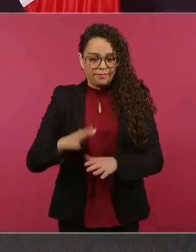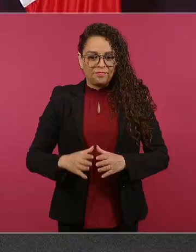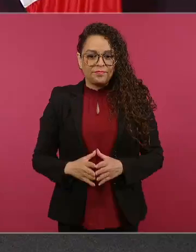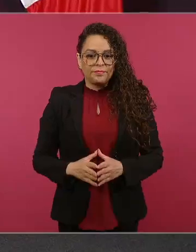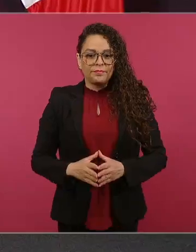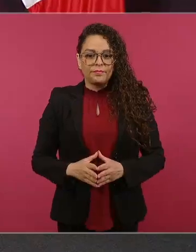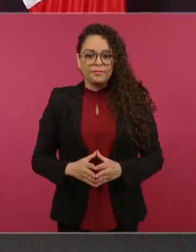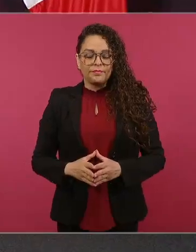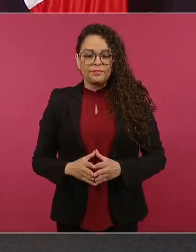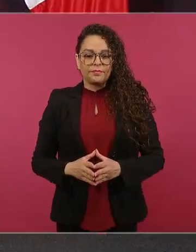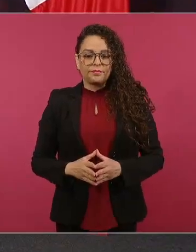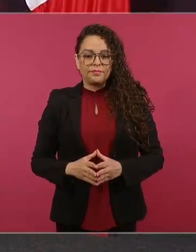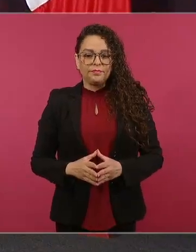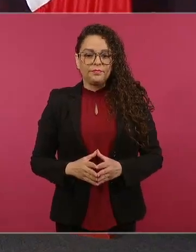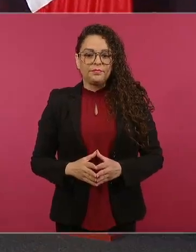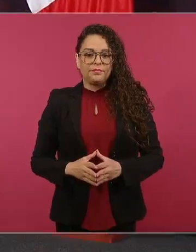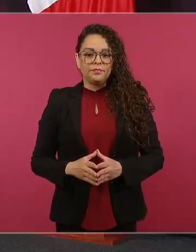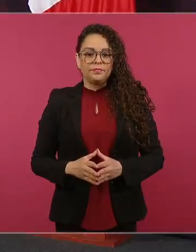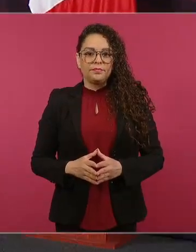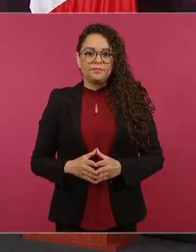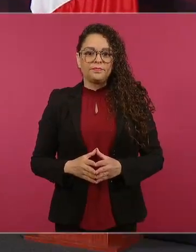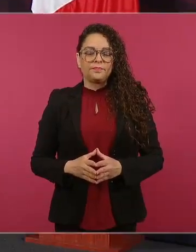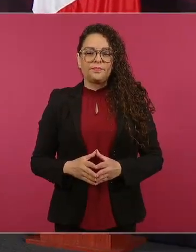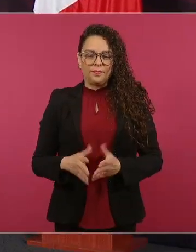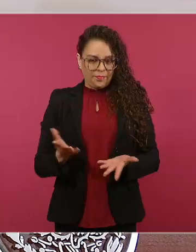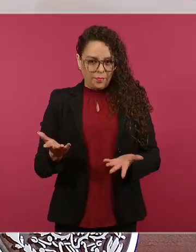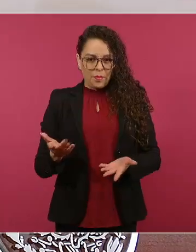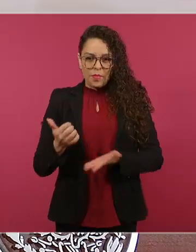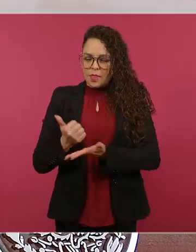¿Por qué no pones la carta